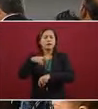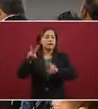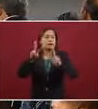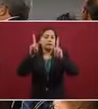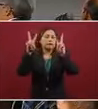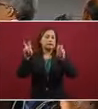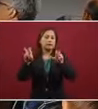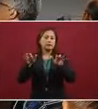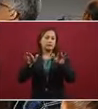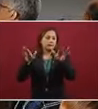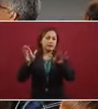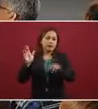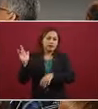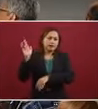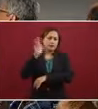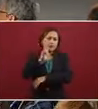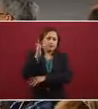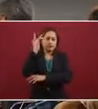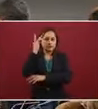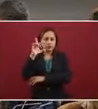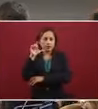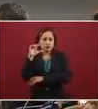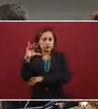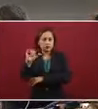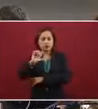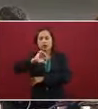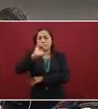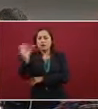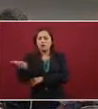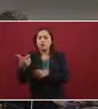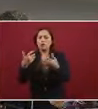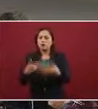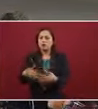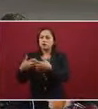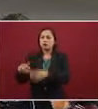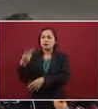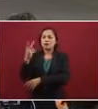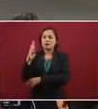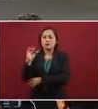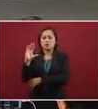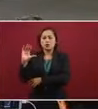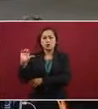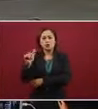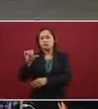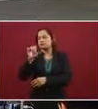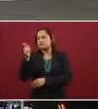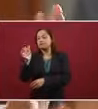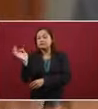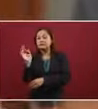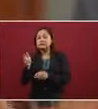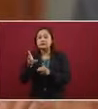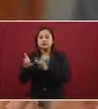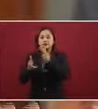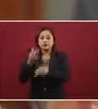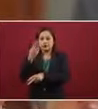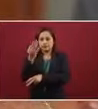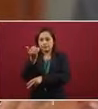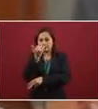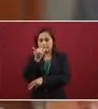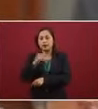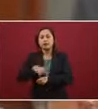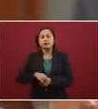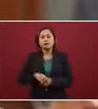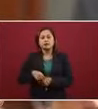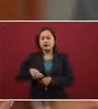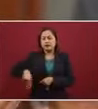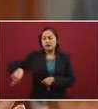así como la refinería Dos Bocas y probablemente lo de Tren Maya, han sido interpuestos por jueces que